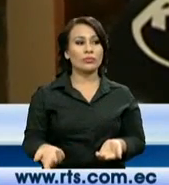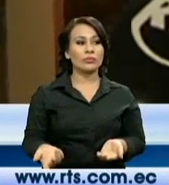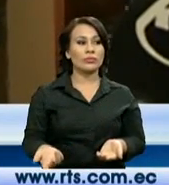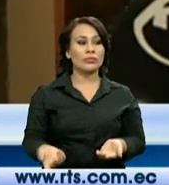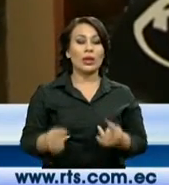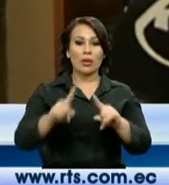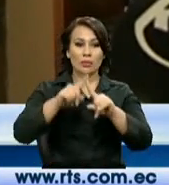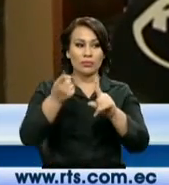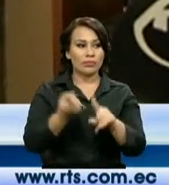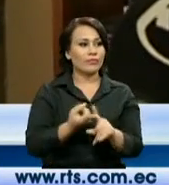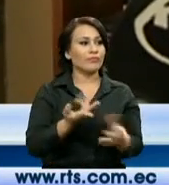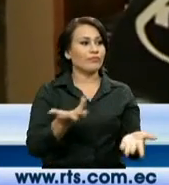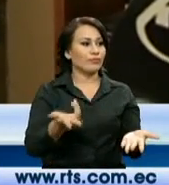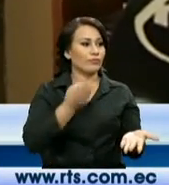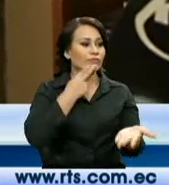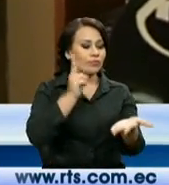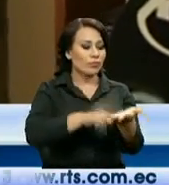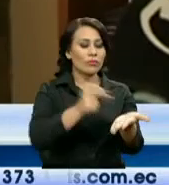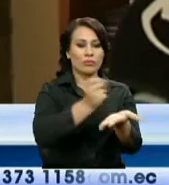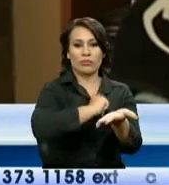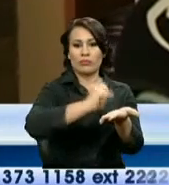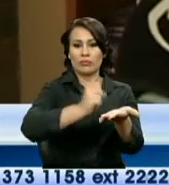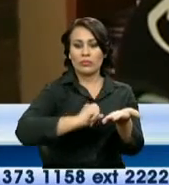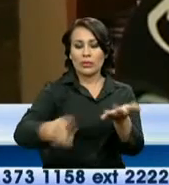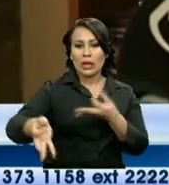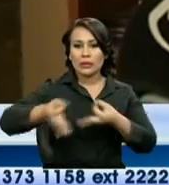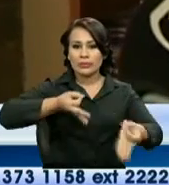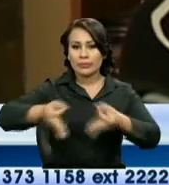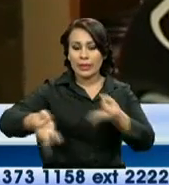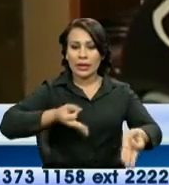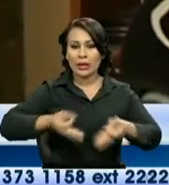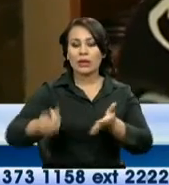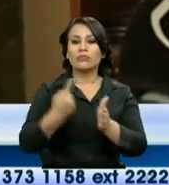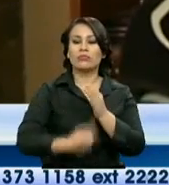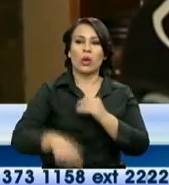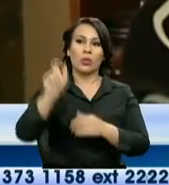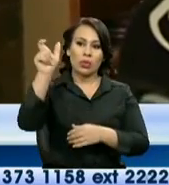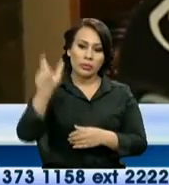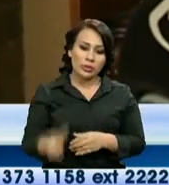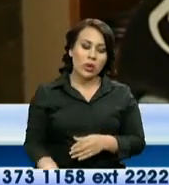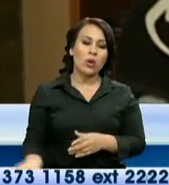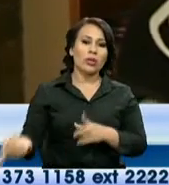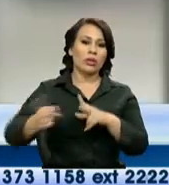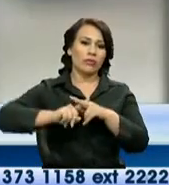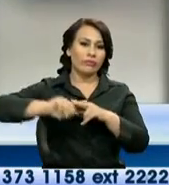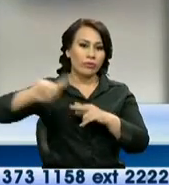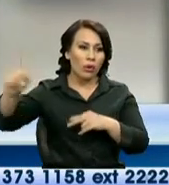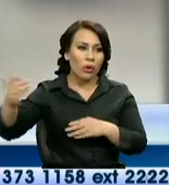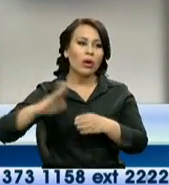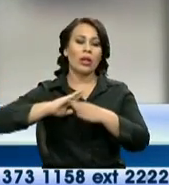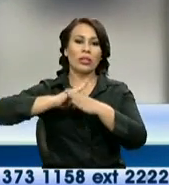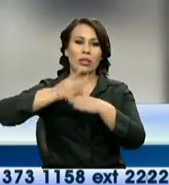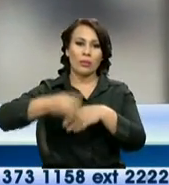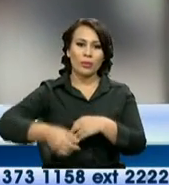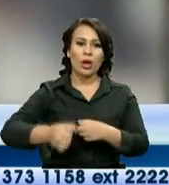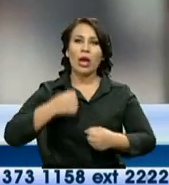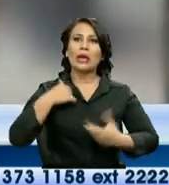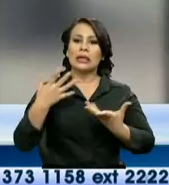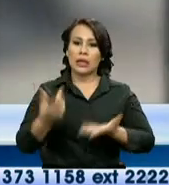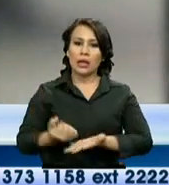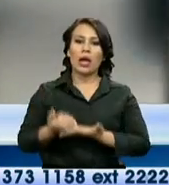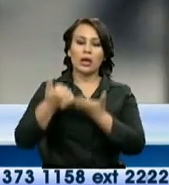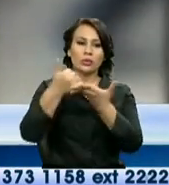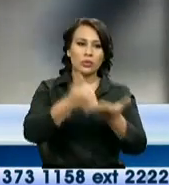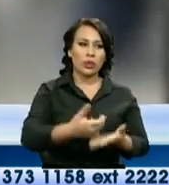por lo menos un parte informativo indicando que esta persona evadió y que posterior ellos le dieron el socorro, el auxilio